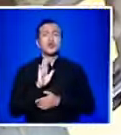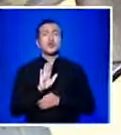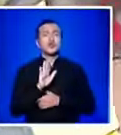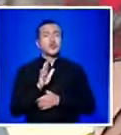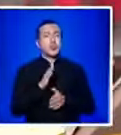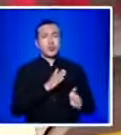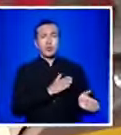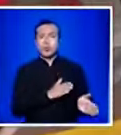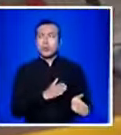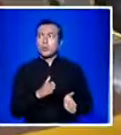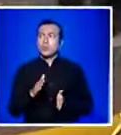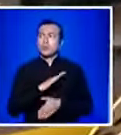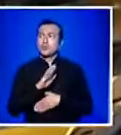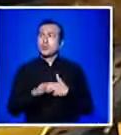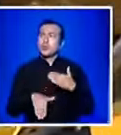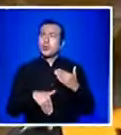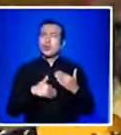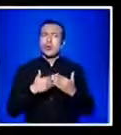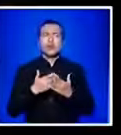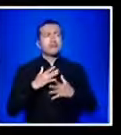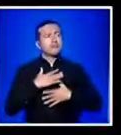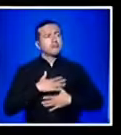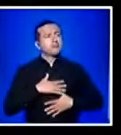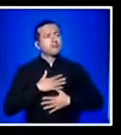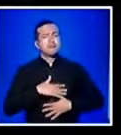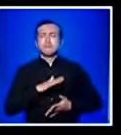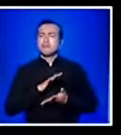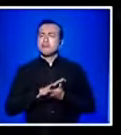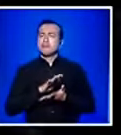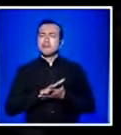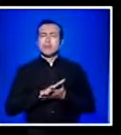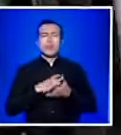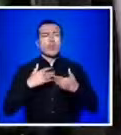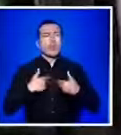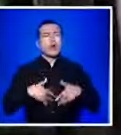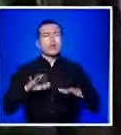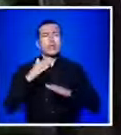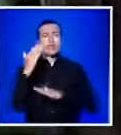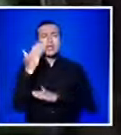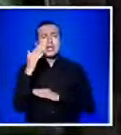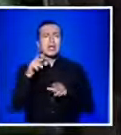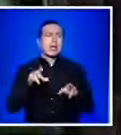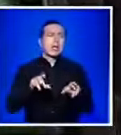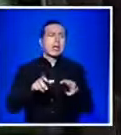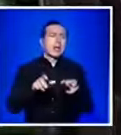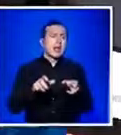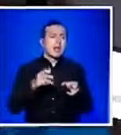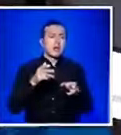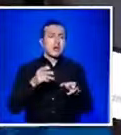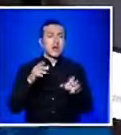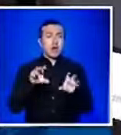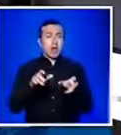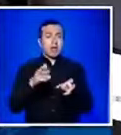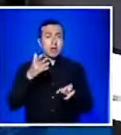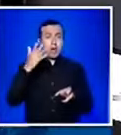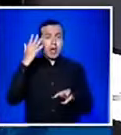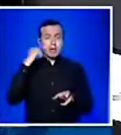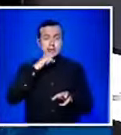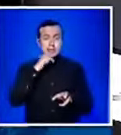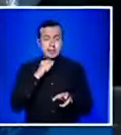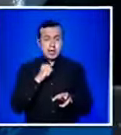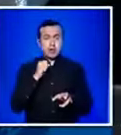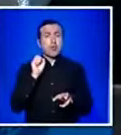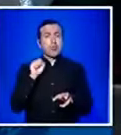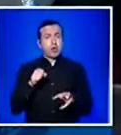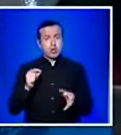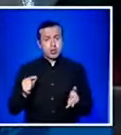y el silencio acompañan su trabajo. Aquí repara cualquier televisión, radio. A los antiguos les da vida, porque